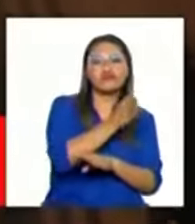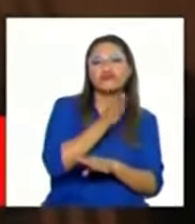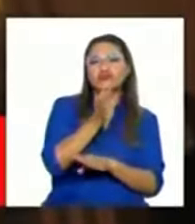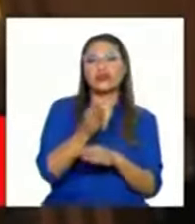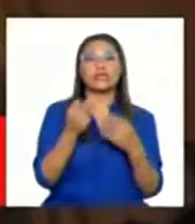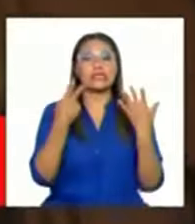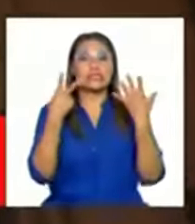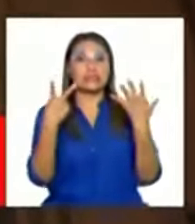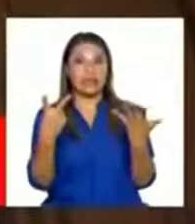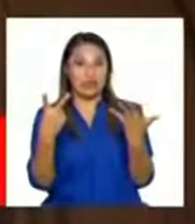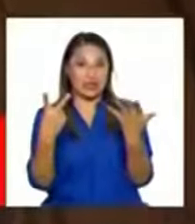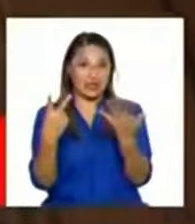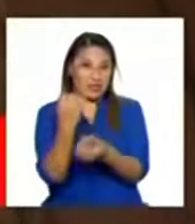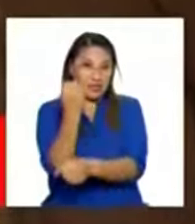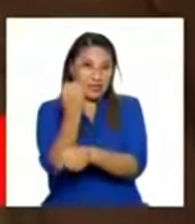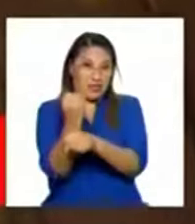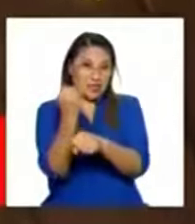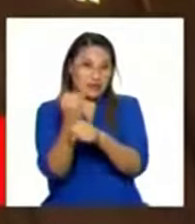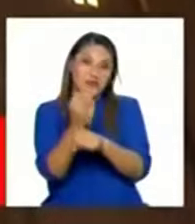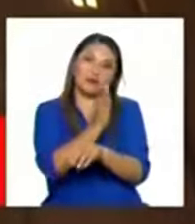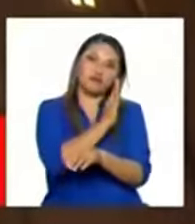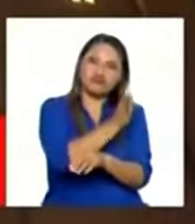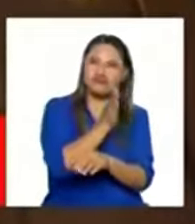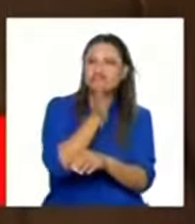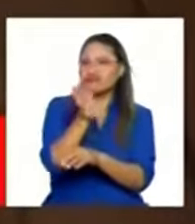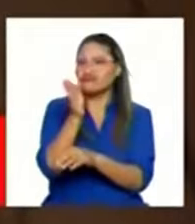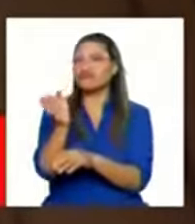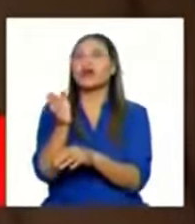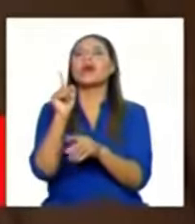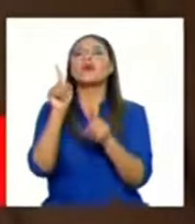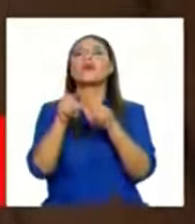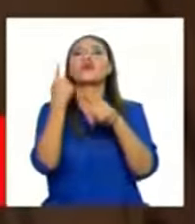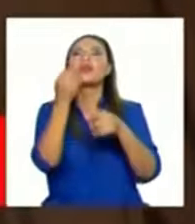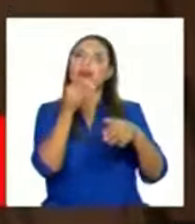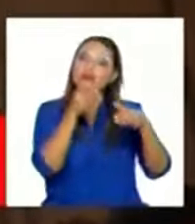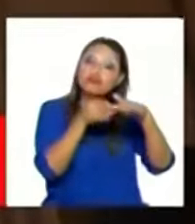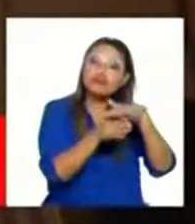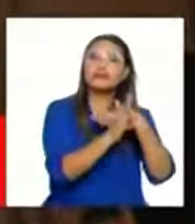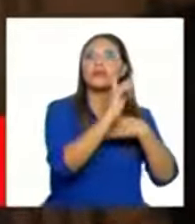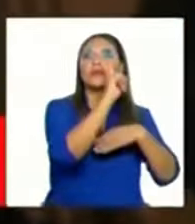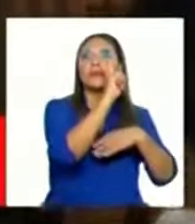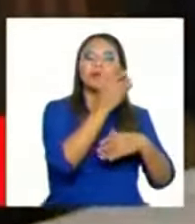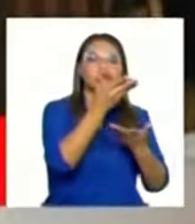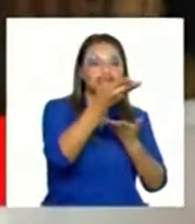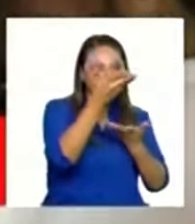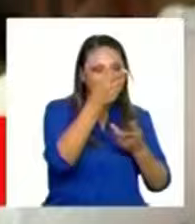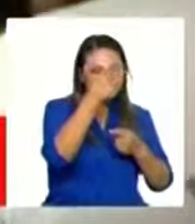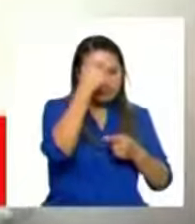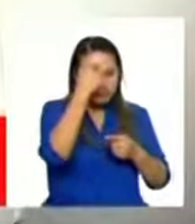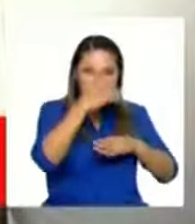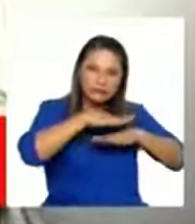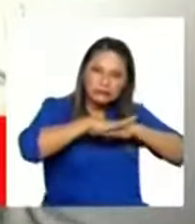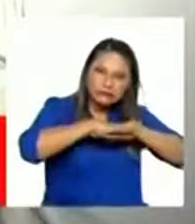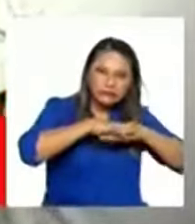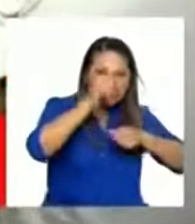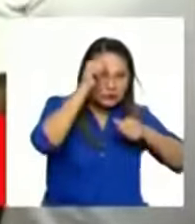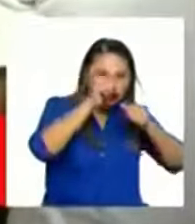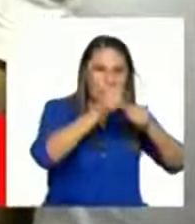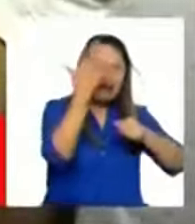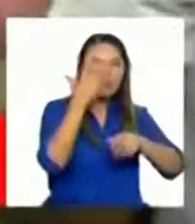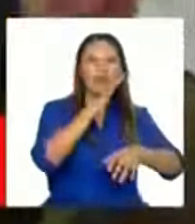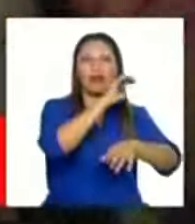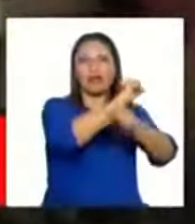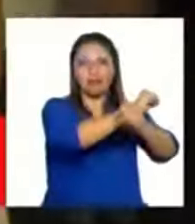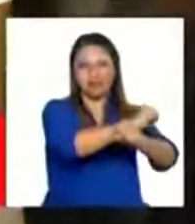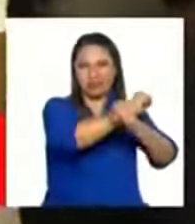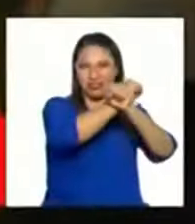iglesias. Jennifer, Nicolás, amigos televidentes, es la meditación desde el momento de la captura de nuestro Señor Jesucristo